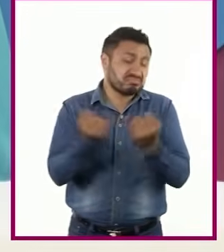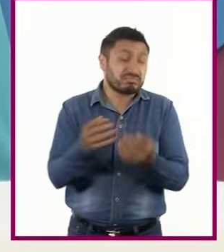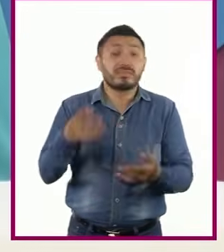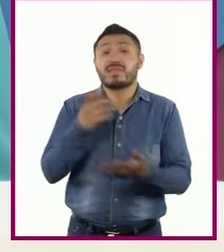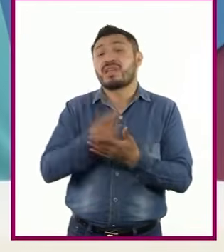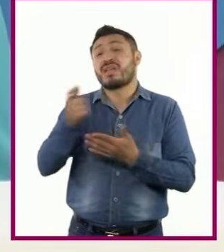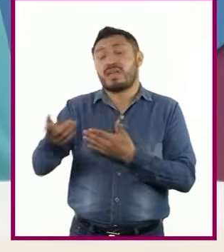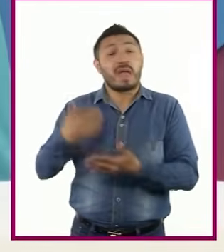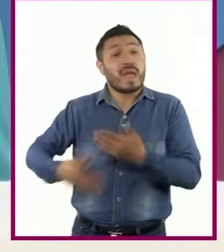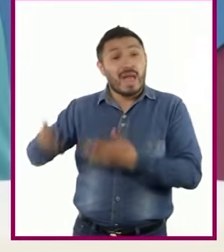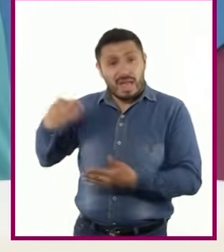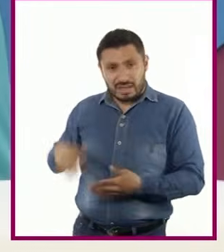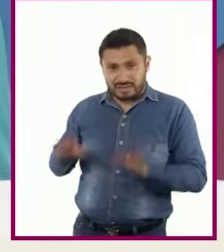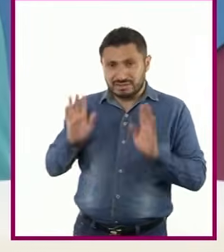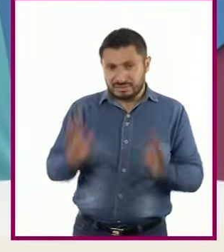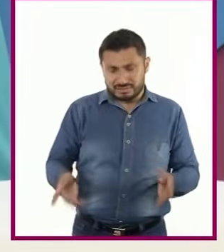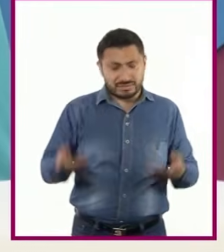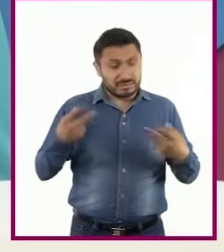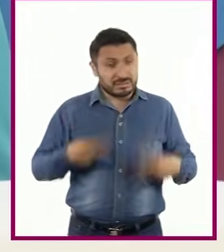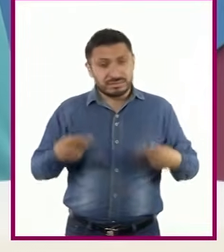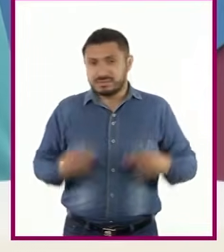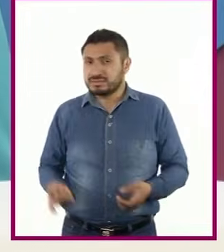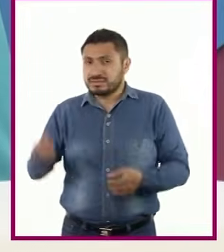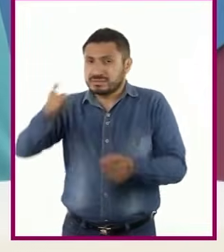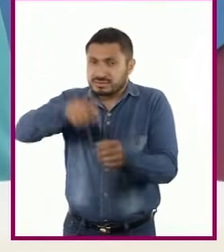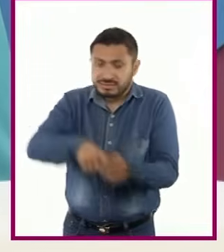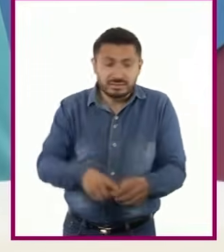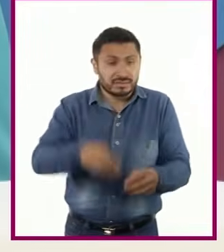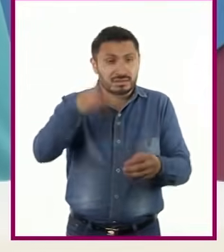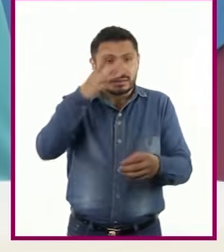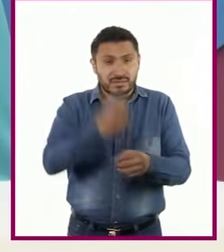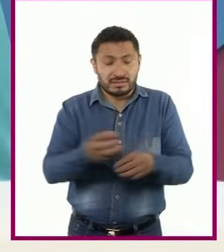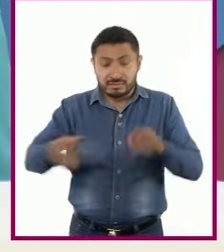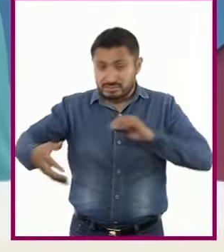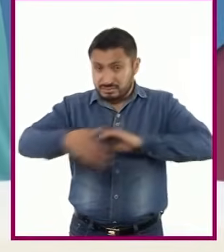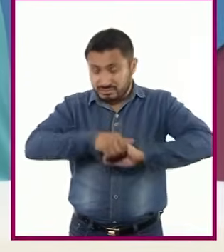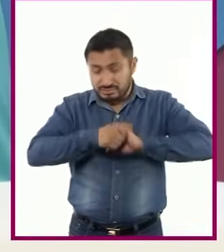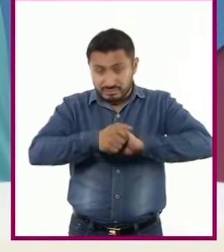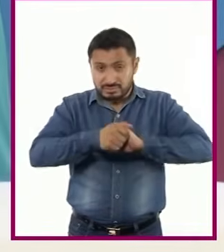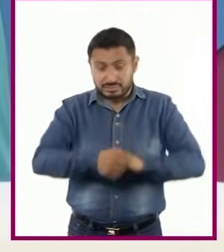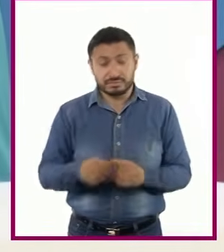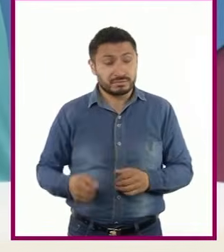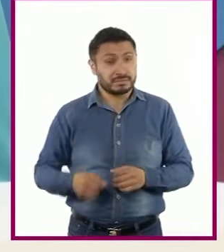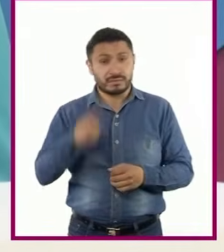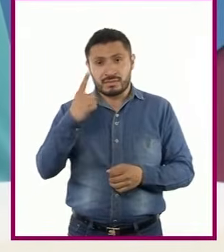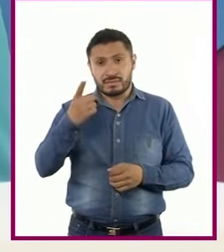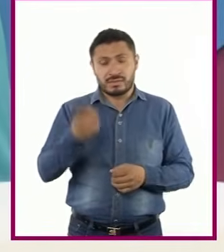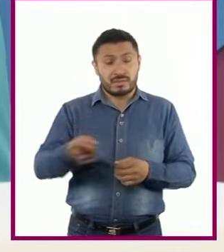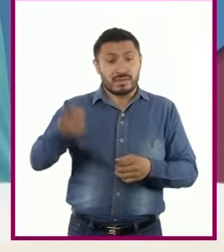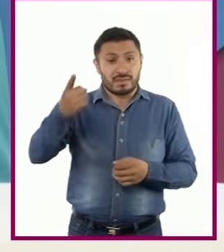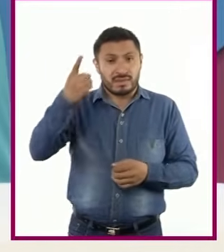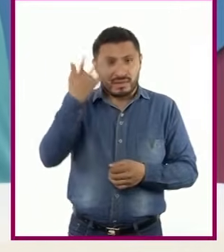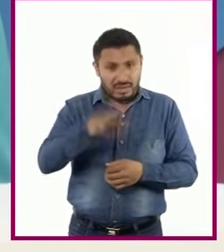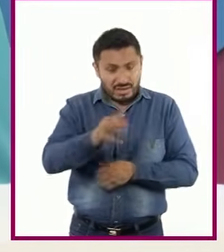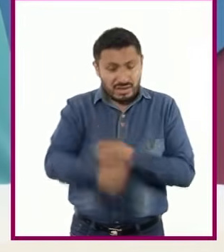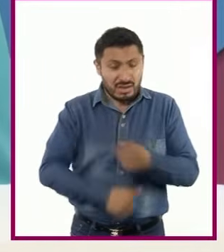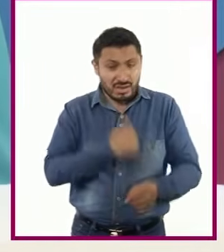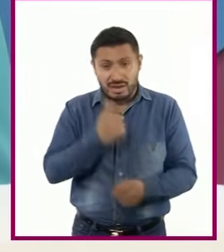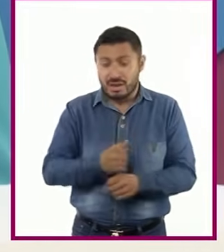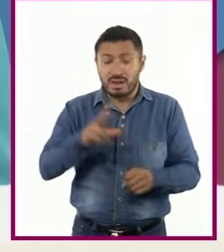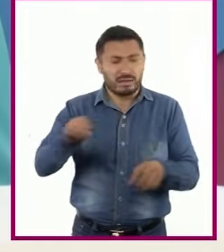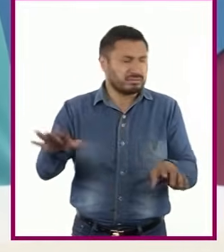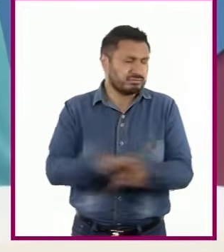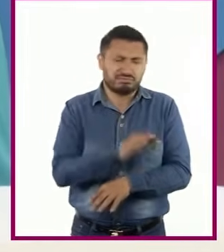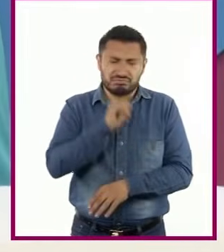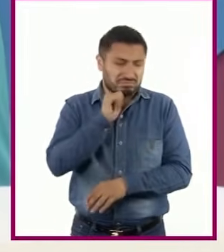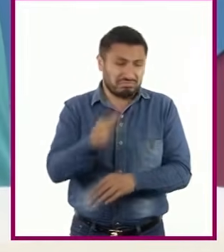pagaban previamente a los integrantes de la Triple Alianza. Durante una década no se produjeron grandes